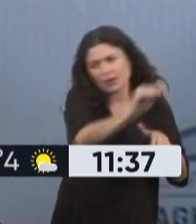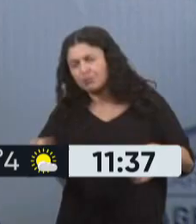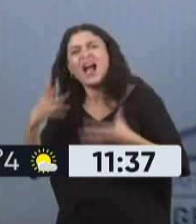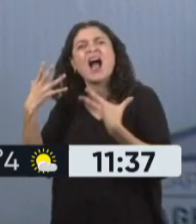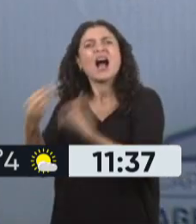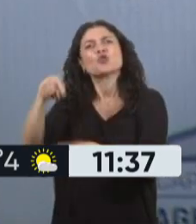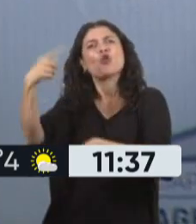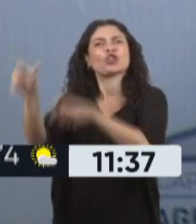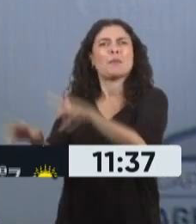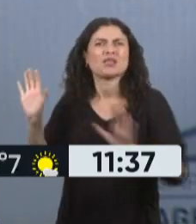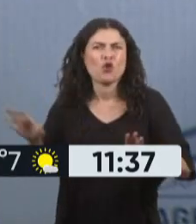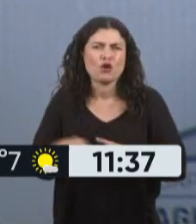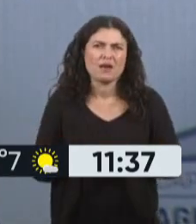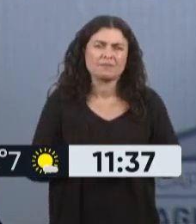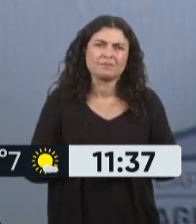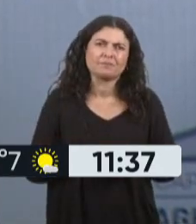que algunos